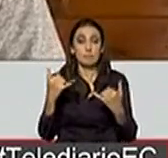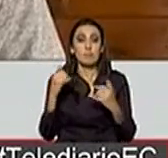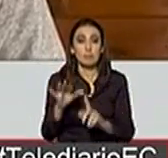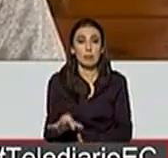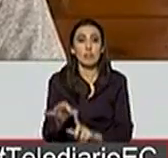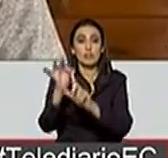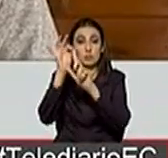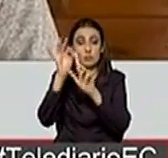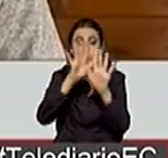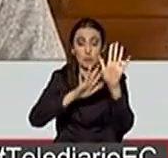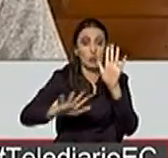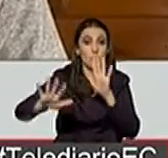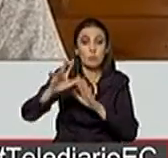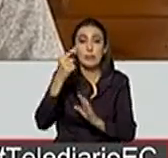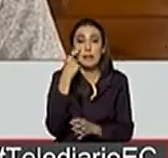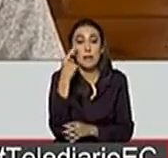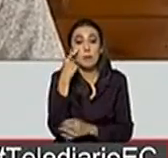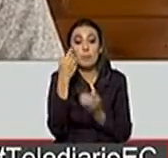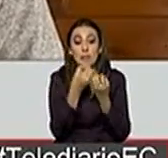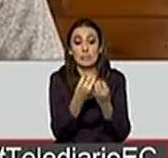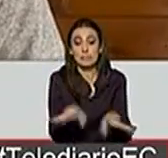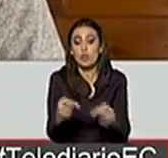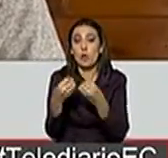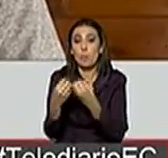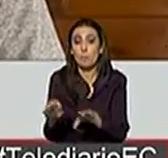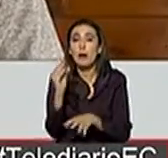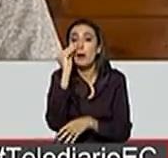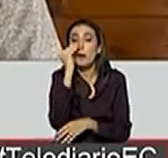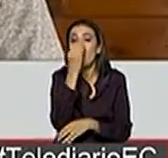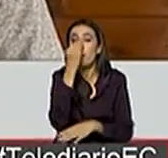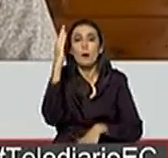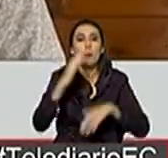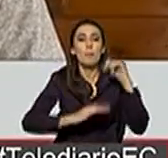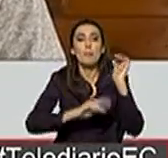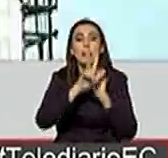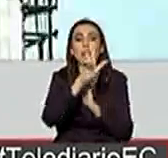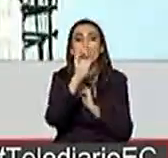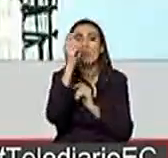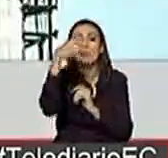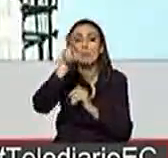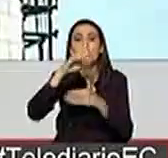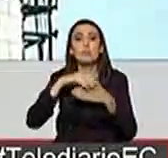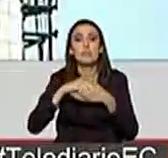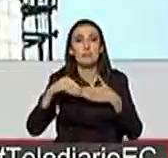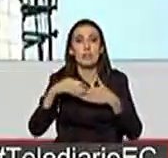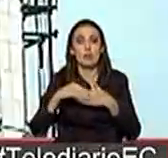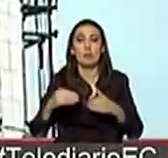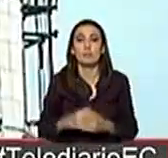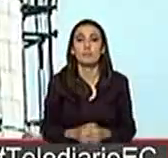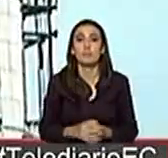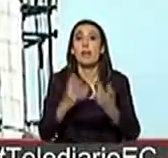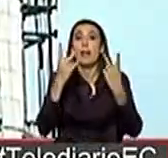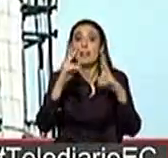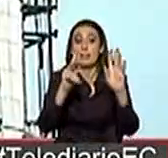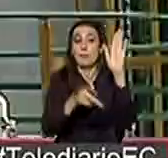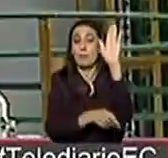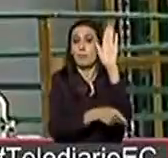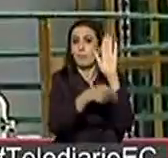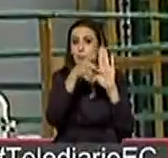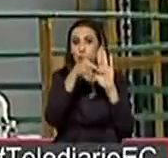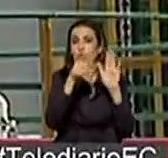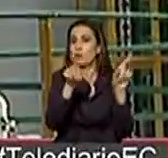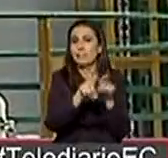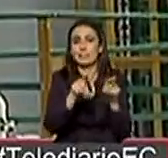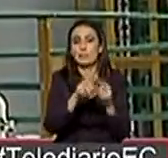mujeres la pérdida del sector de más de 30 millones la producción de petróleo también se vio afectada